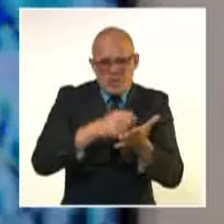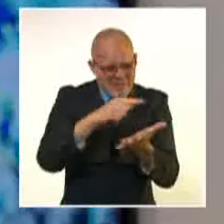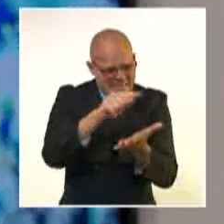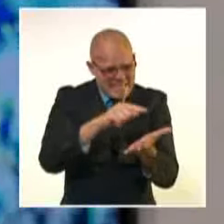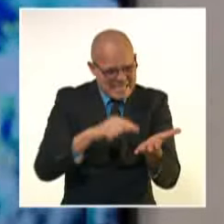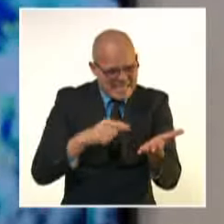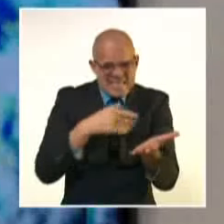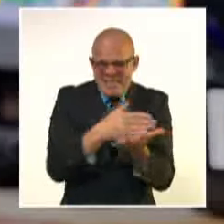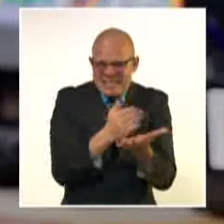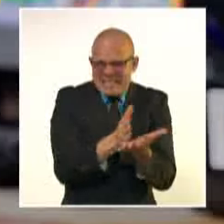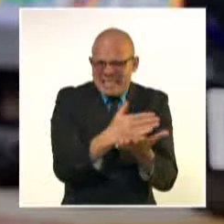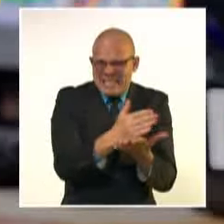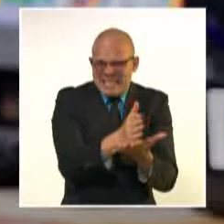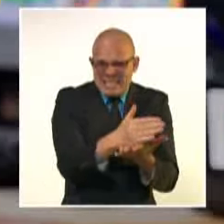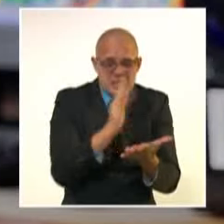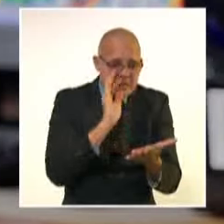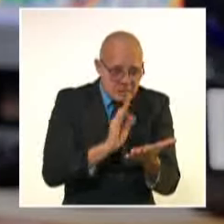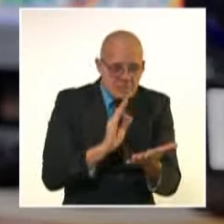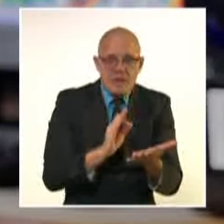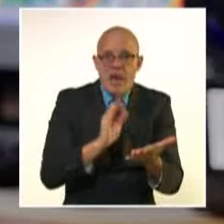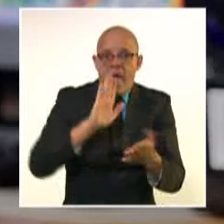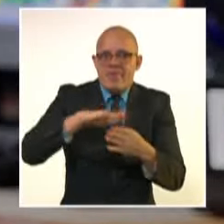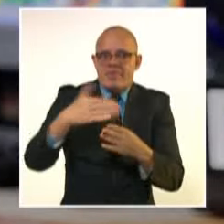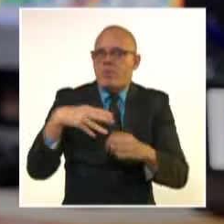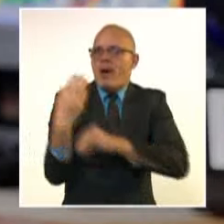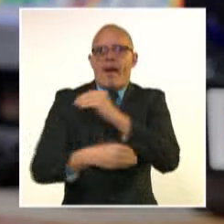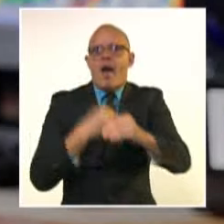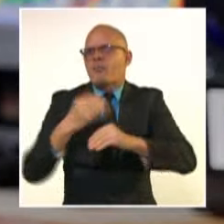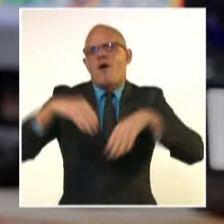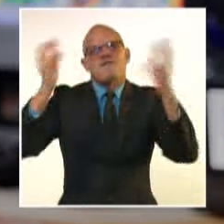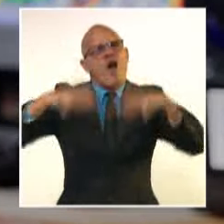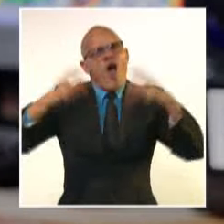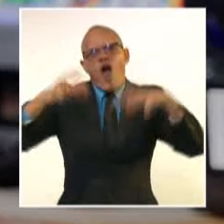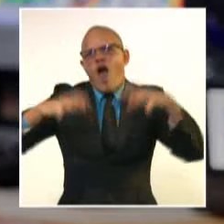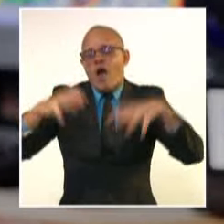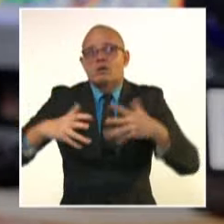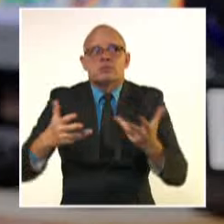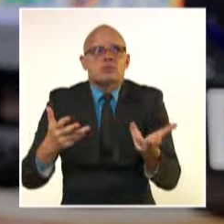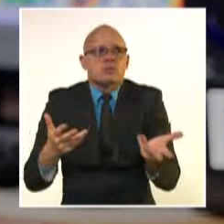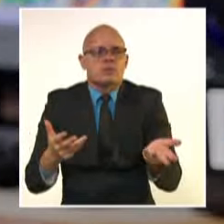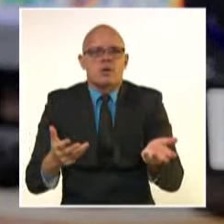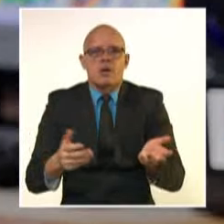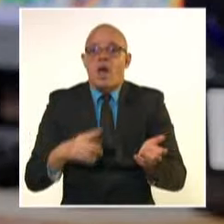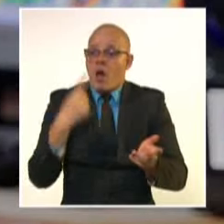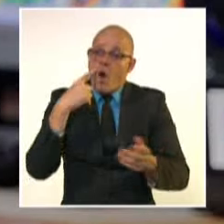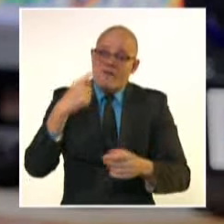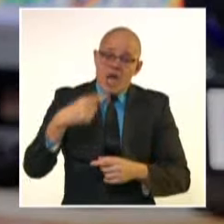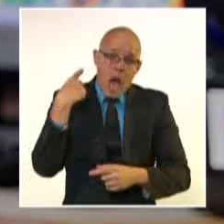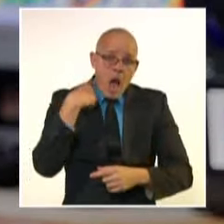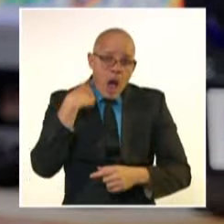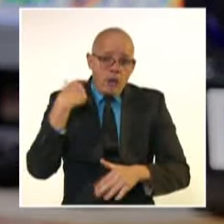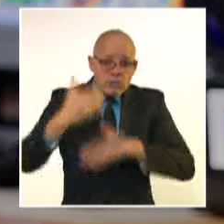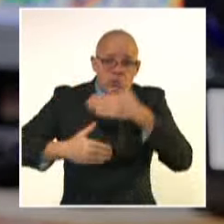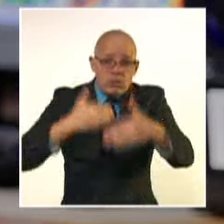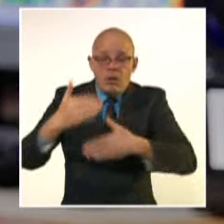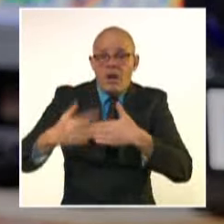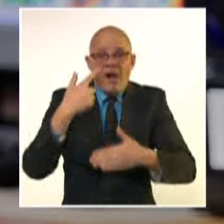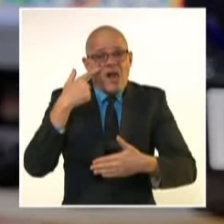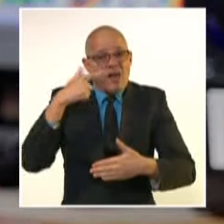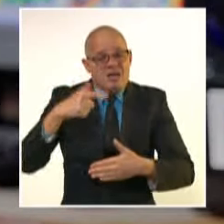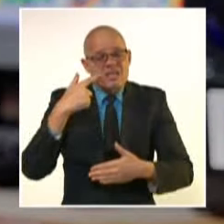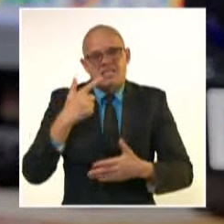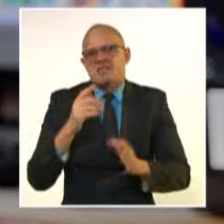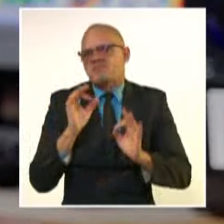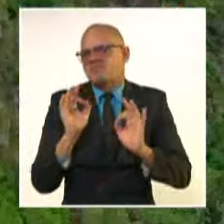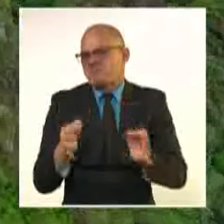y 2005. A medida que va pasando el tiempo, vamos elevando el nivel técnico